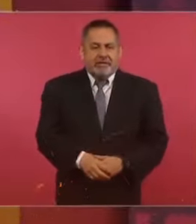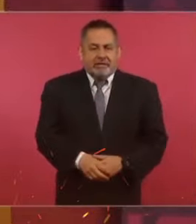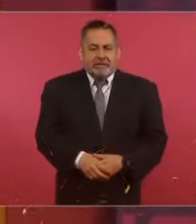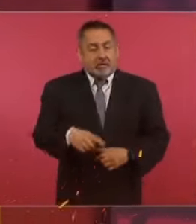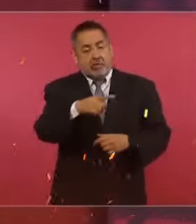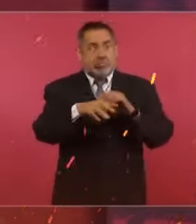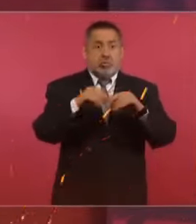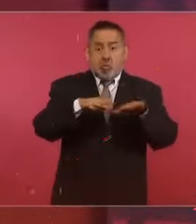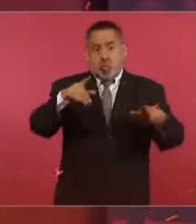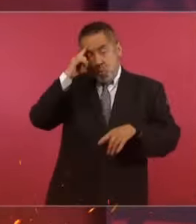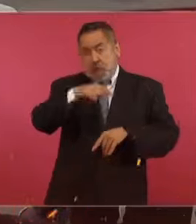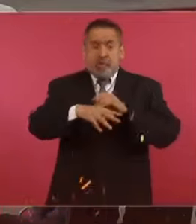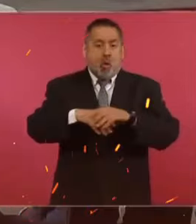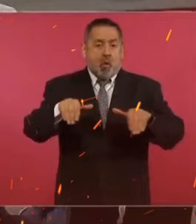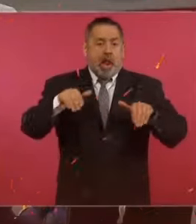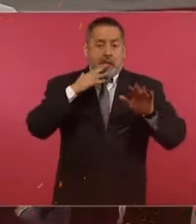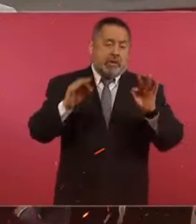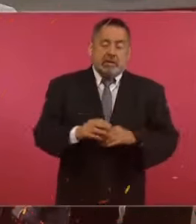este es muy objetivo.